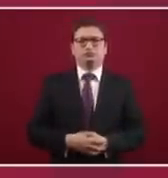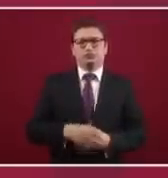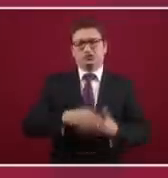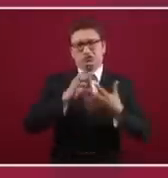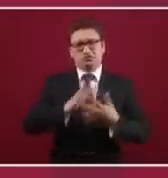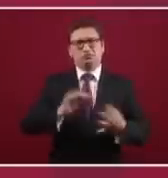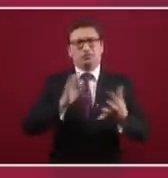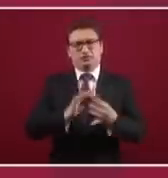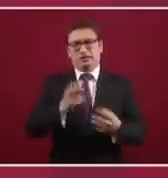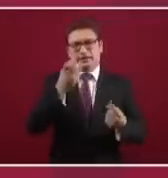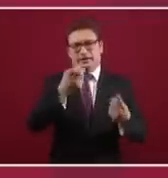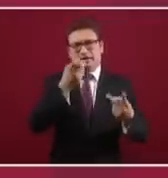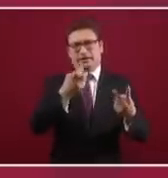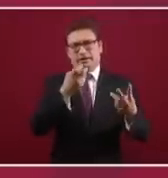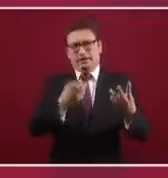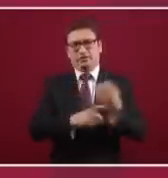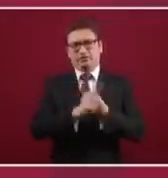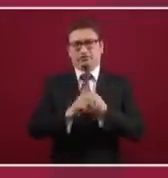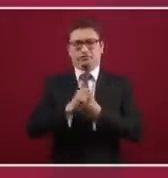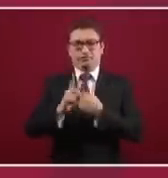exponiendo los problemas,